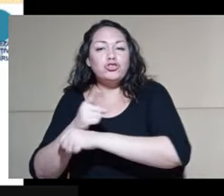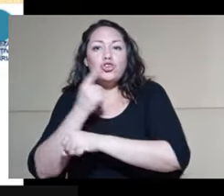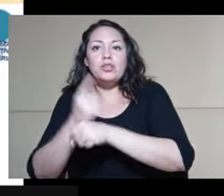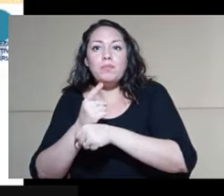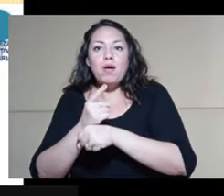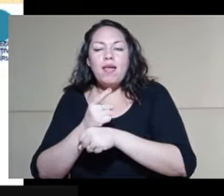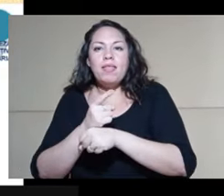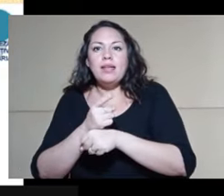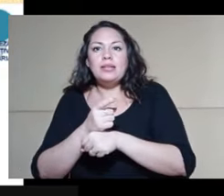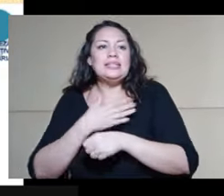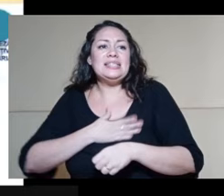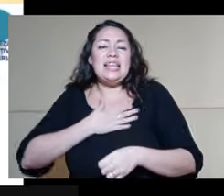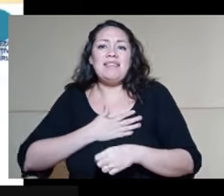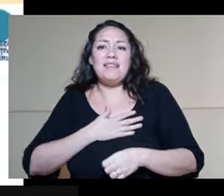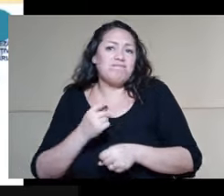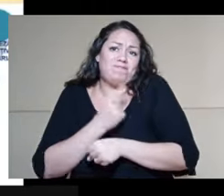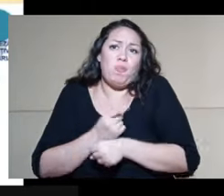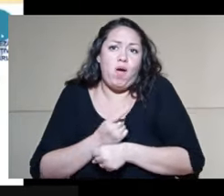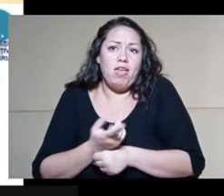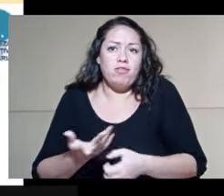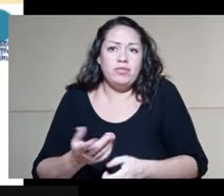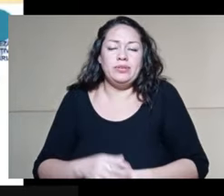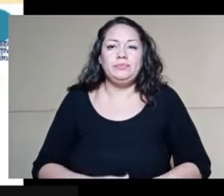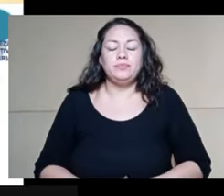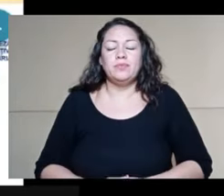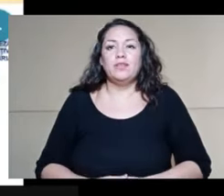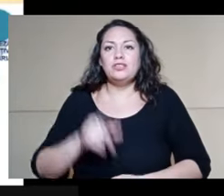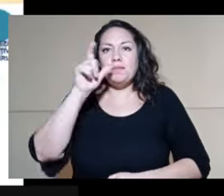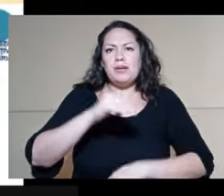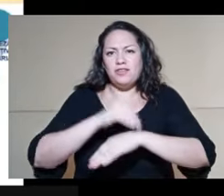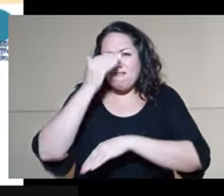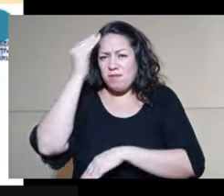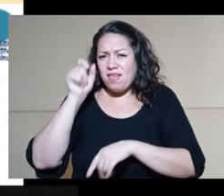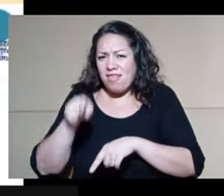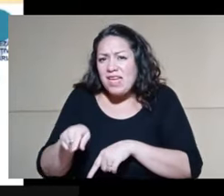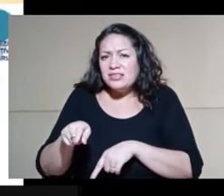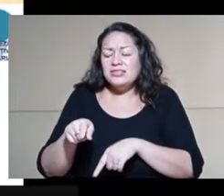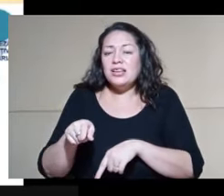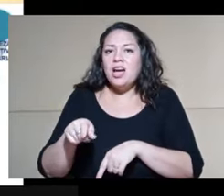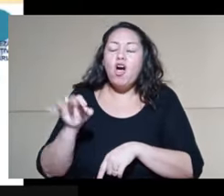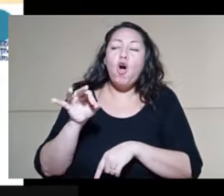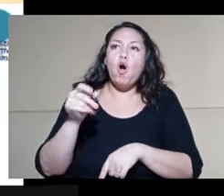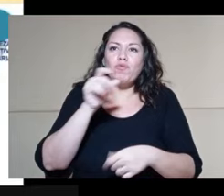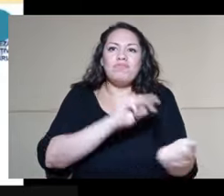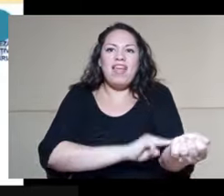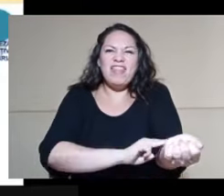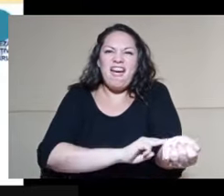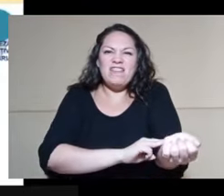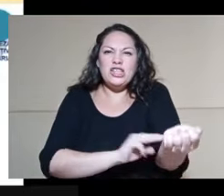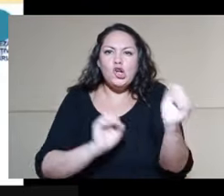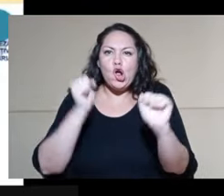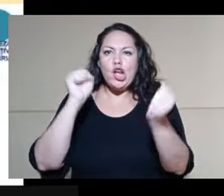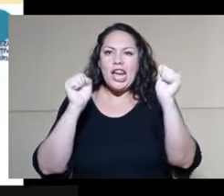Entonces, si no se conduce, no llega, y si no llega, no siento. Entonces, ¿qué le pasa al enfermo de esclerosis múltiple o